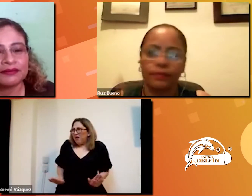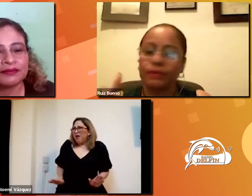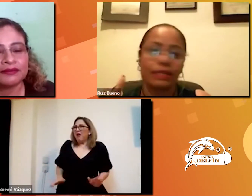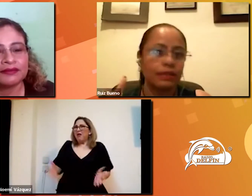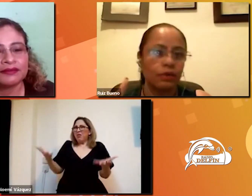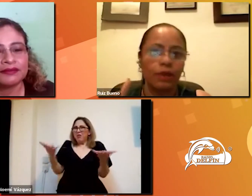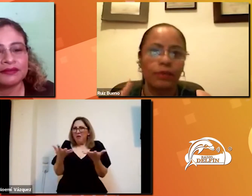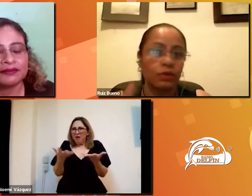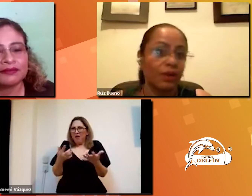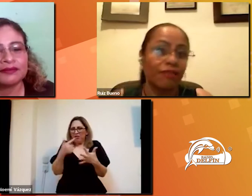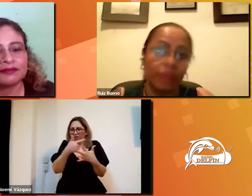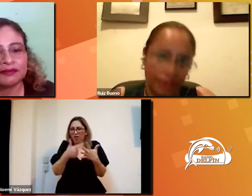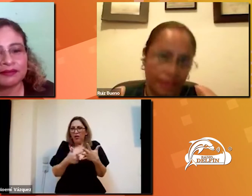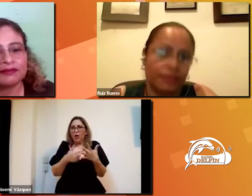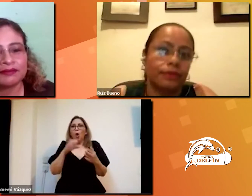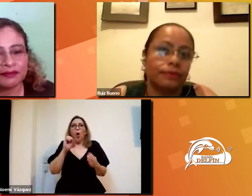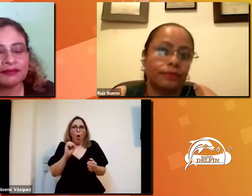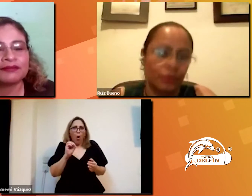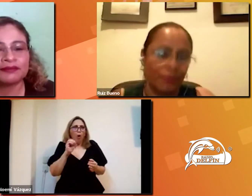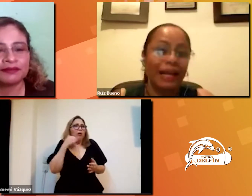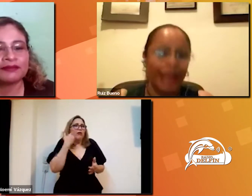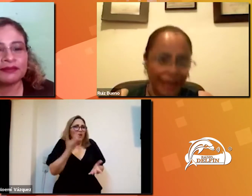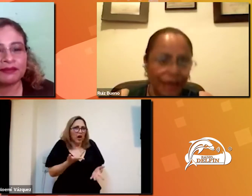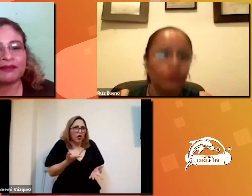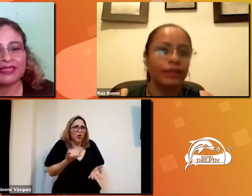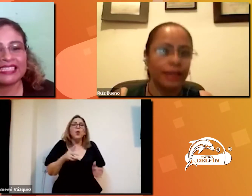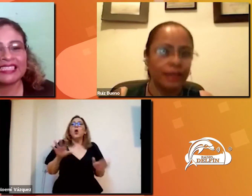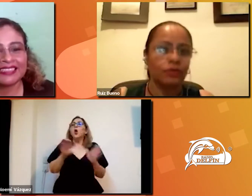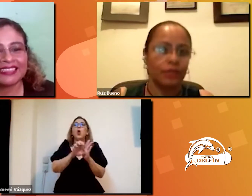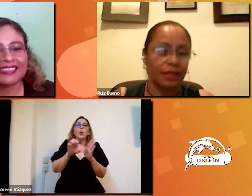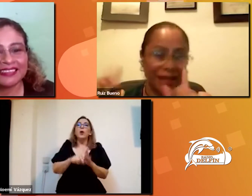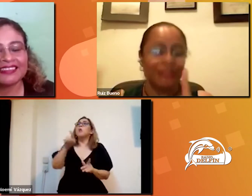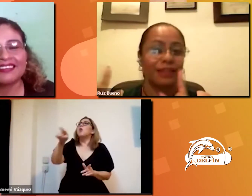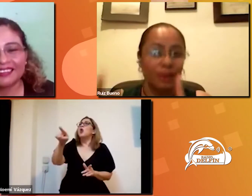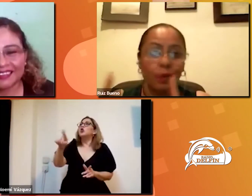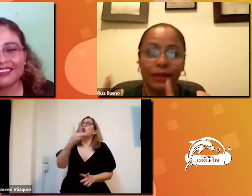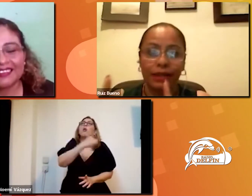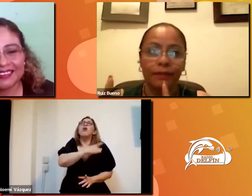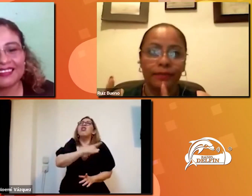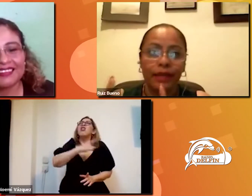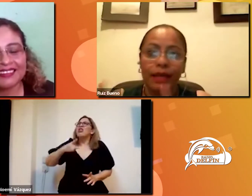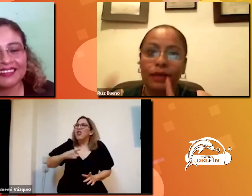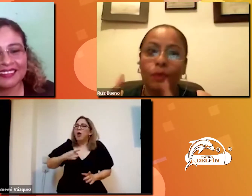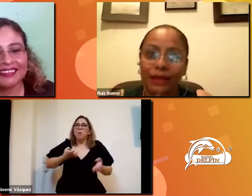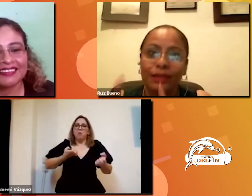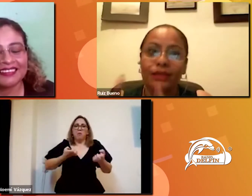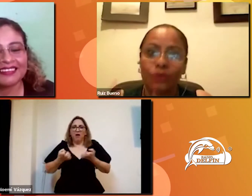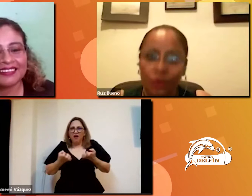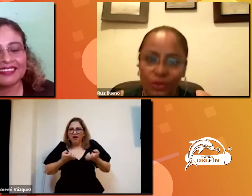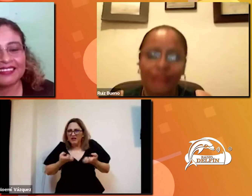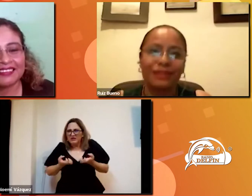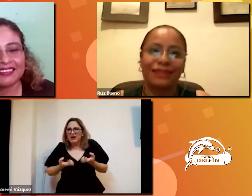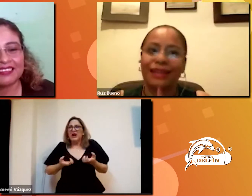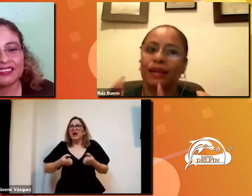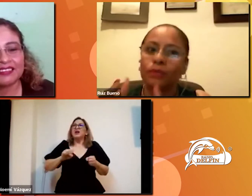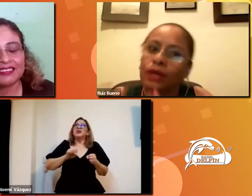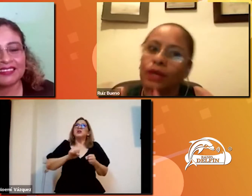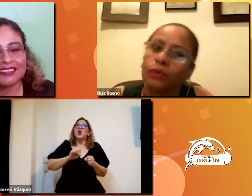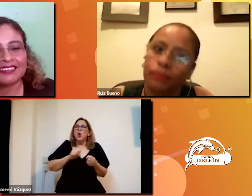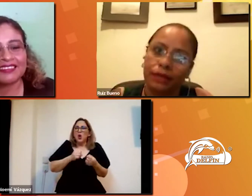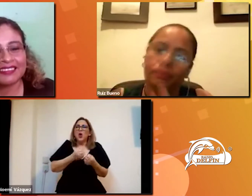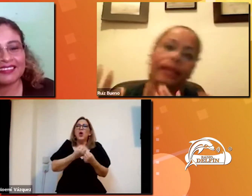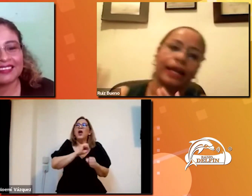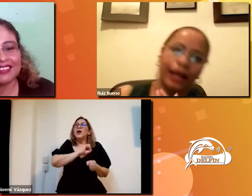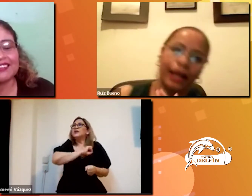excesivas. Debes de ser una persona fitness, o sea, para encajar ahorita en la sociedad, para que se den cuenta cuántas cosas tenemos